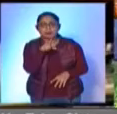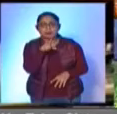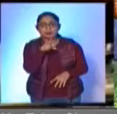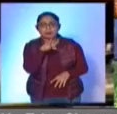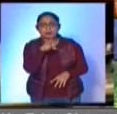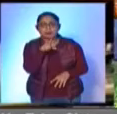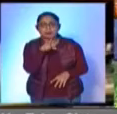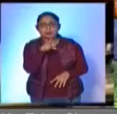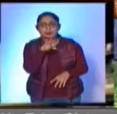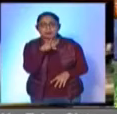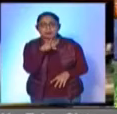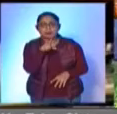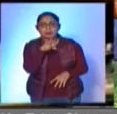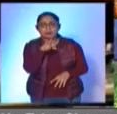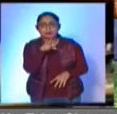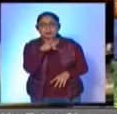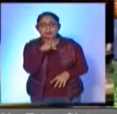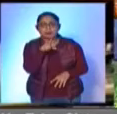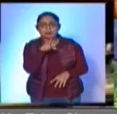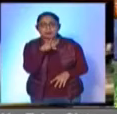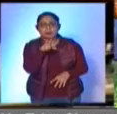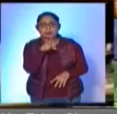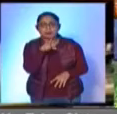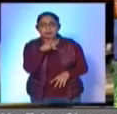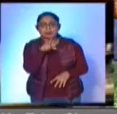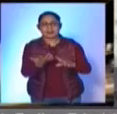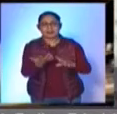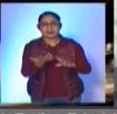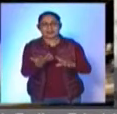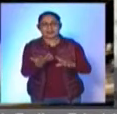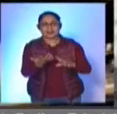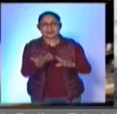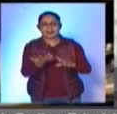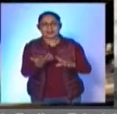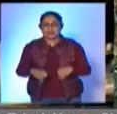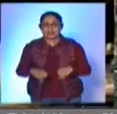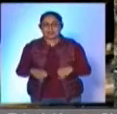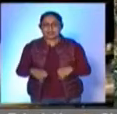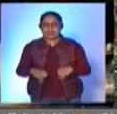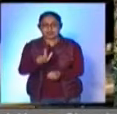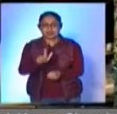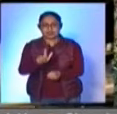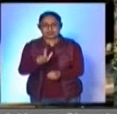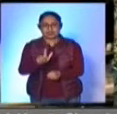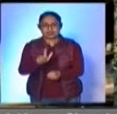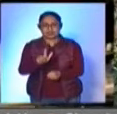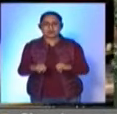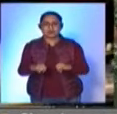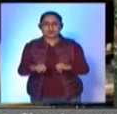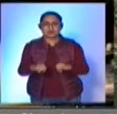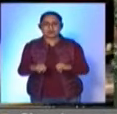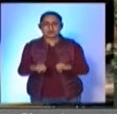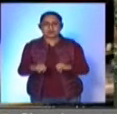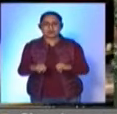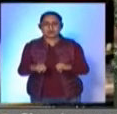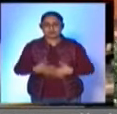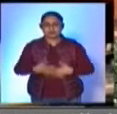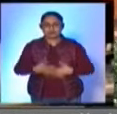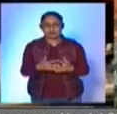alto impacto en el empleo como el calzado, el textil, el agroindustrial, así como la industria siderúrgica, la químico,